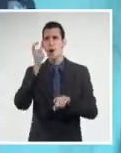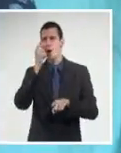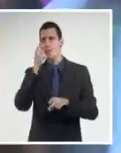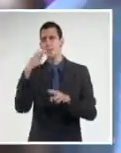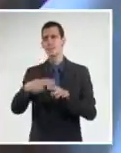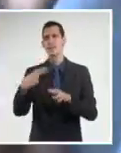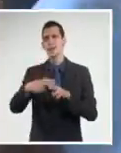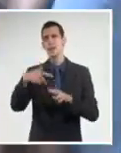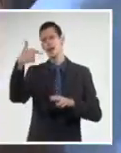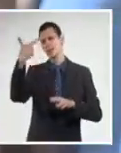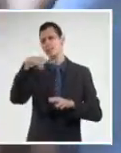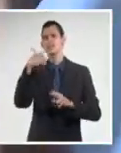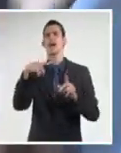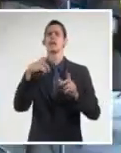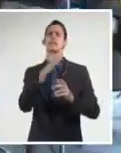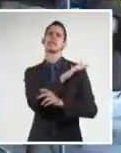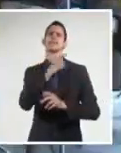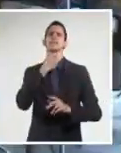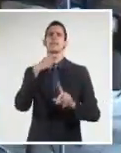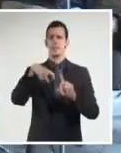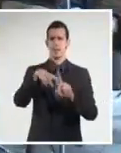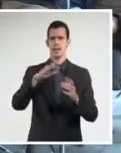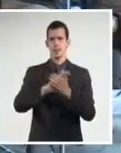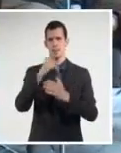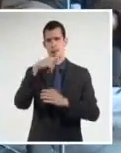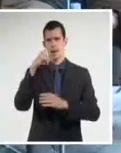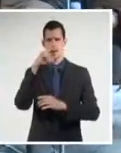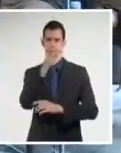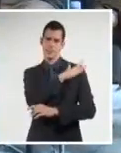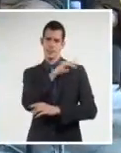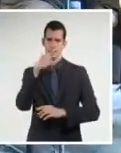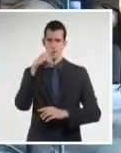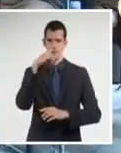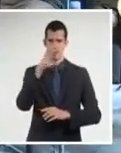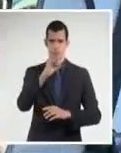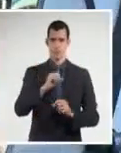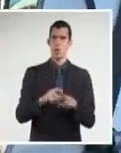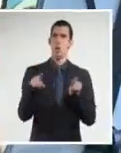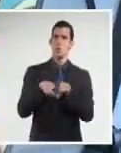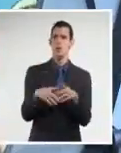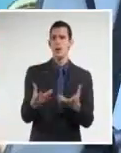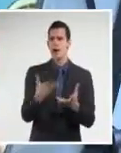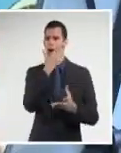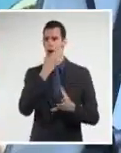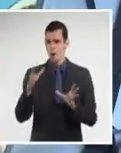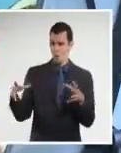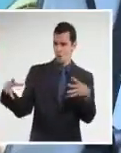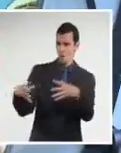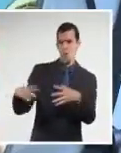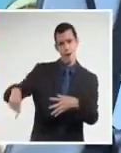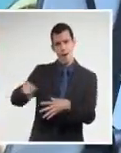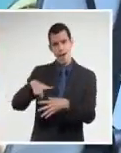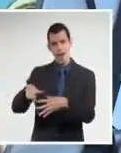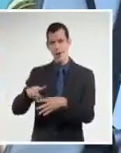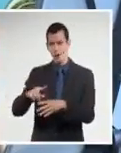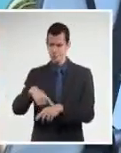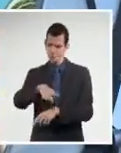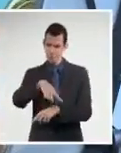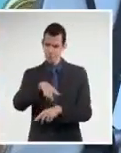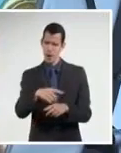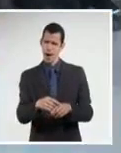maestro enrique rodríguez toledo la agrupación juvenil acompañará a nachito herrera en el concierto cuba vive que ofrecerá junto